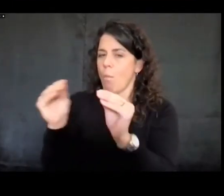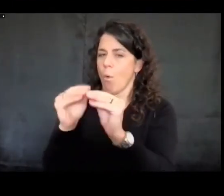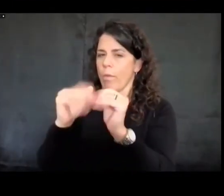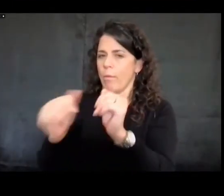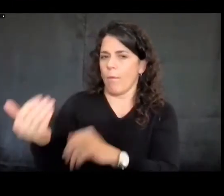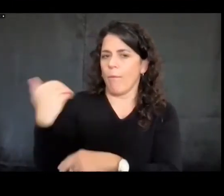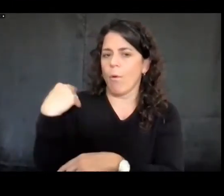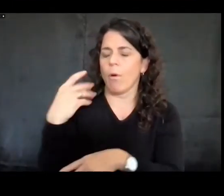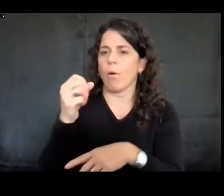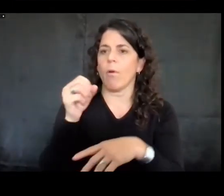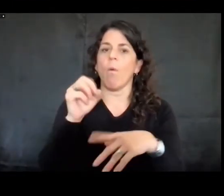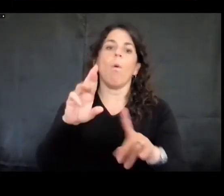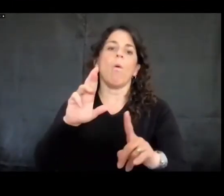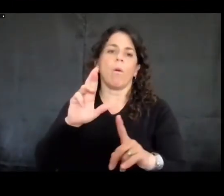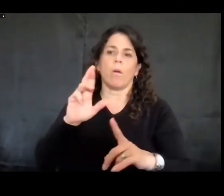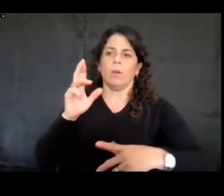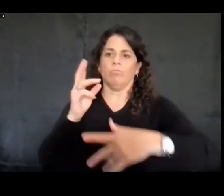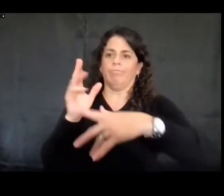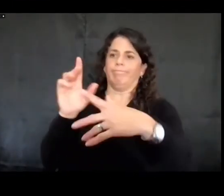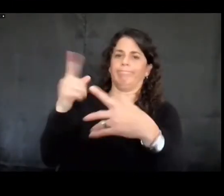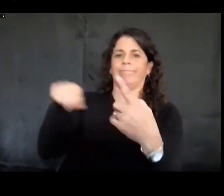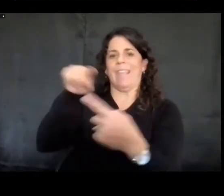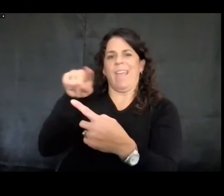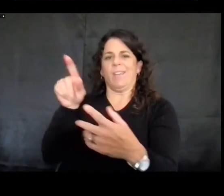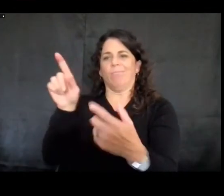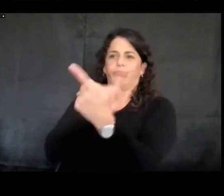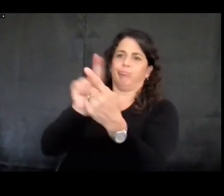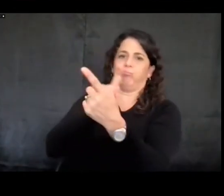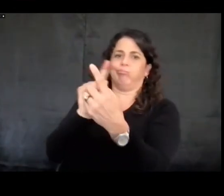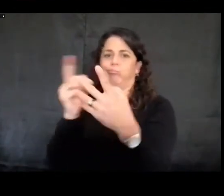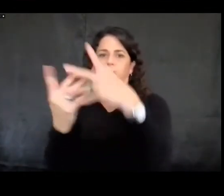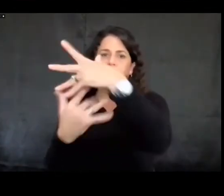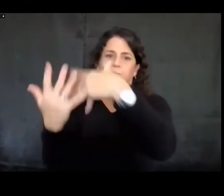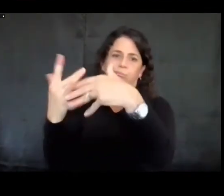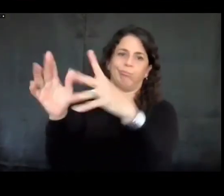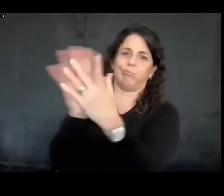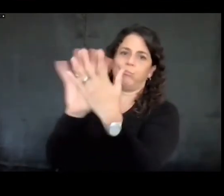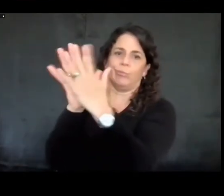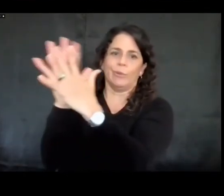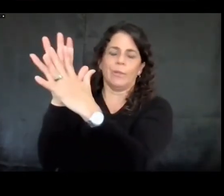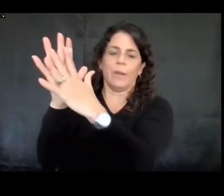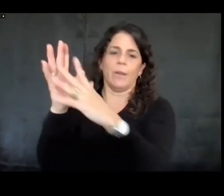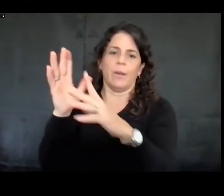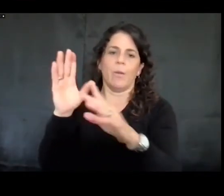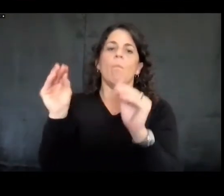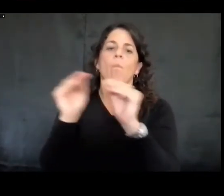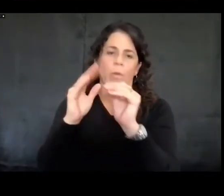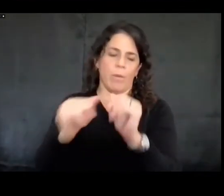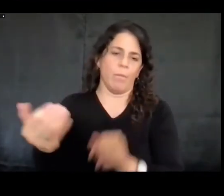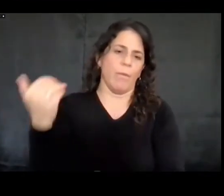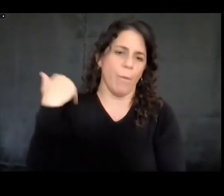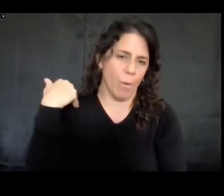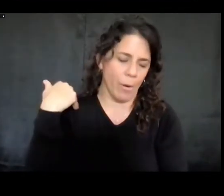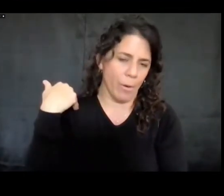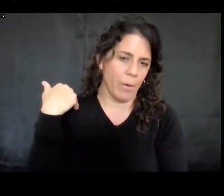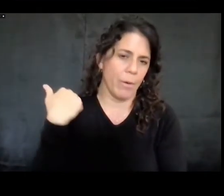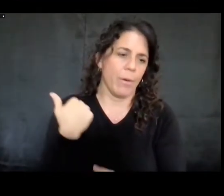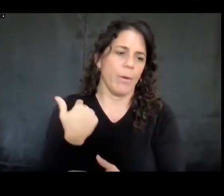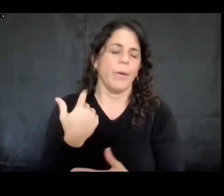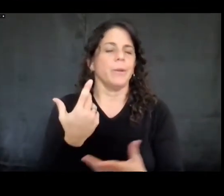o es porque están en contacto con nosotros atletas y antes no estaban